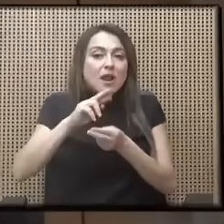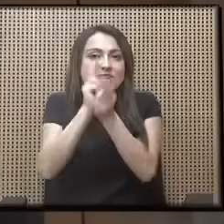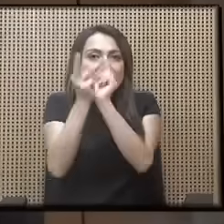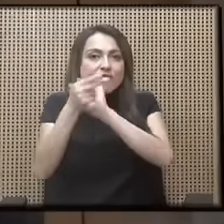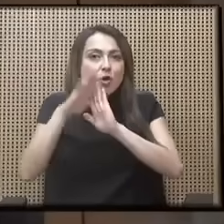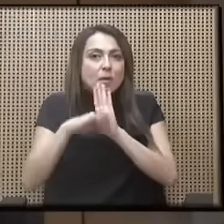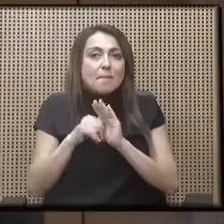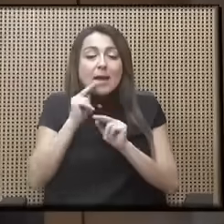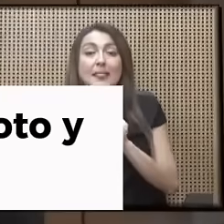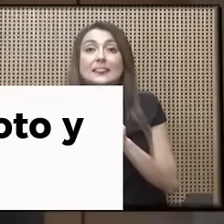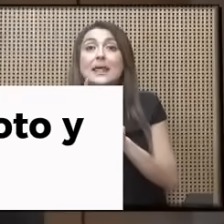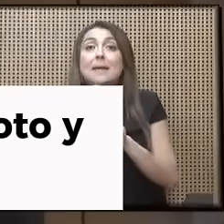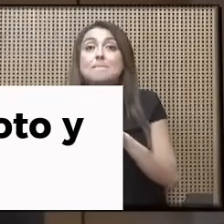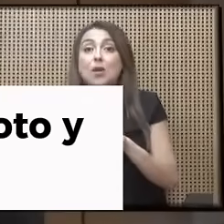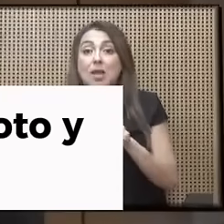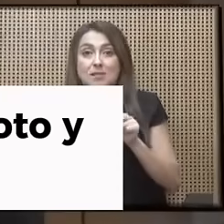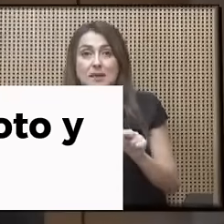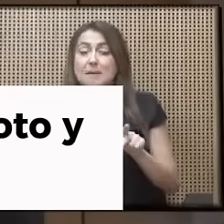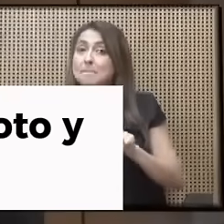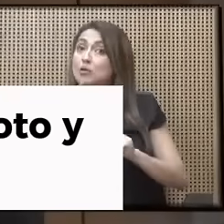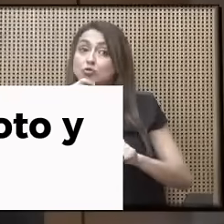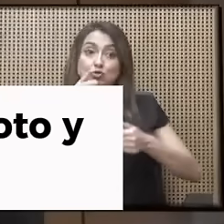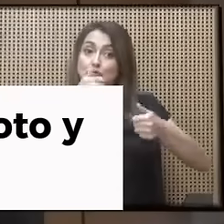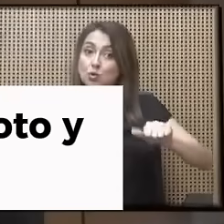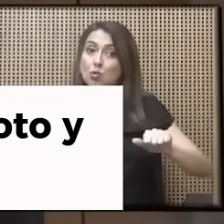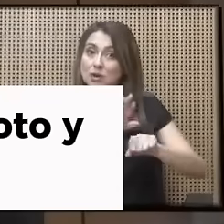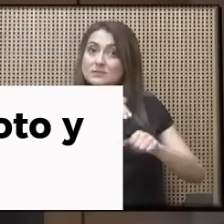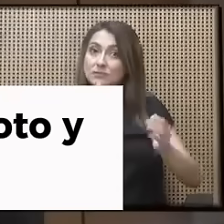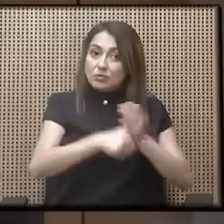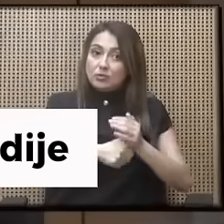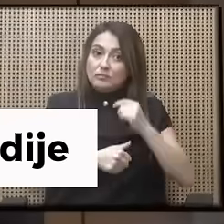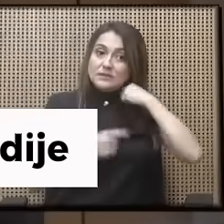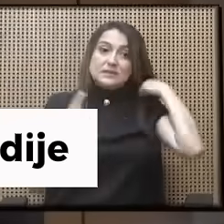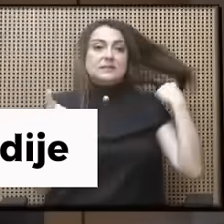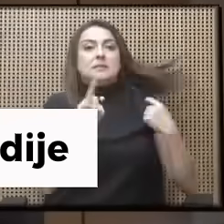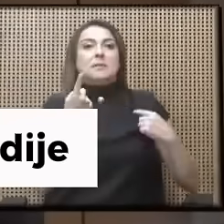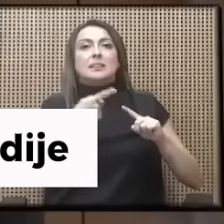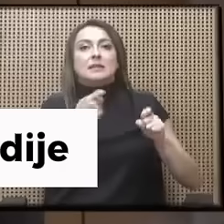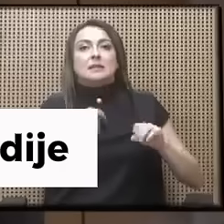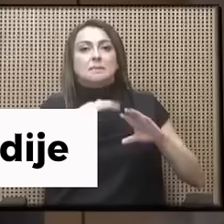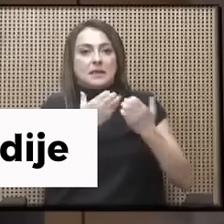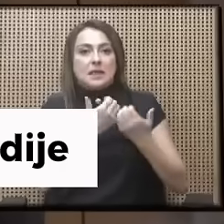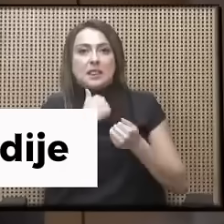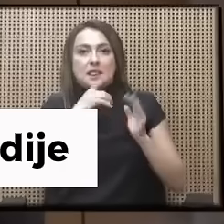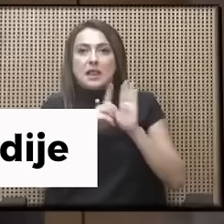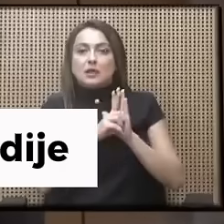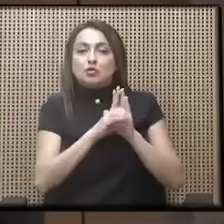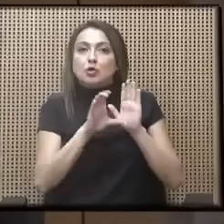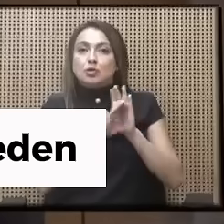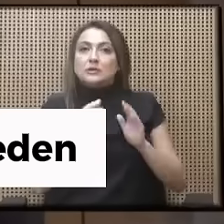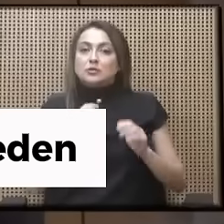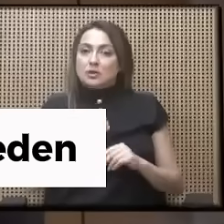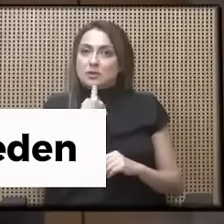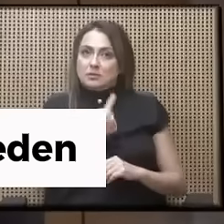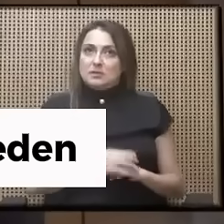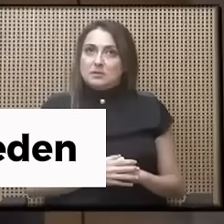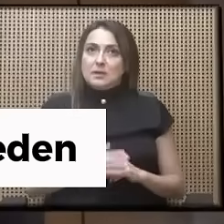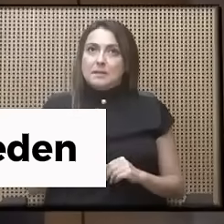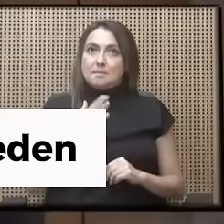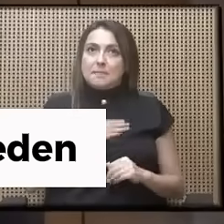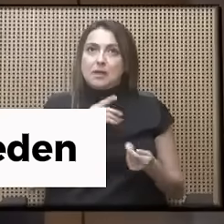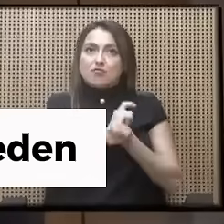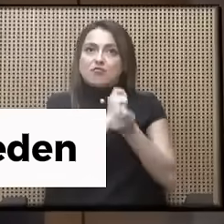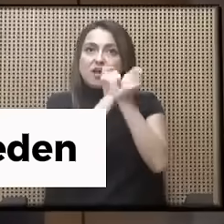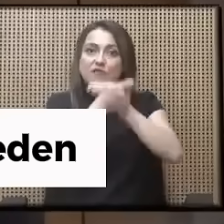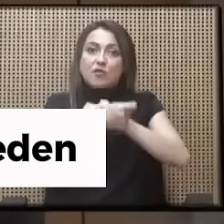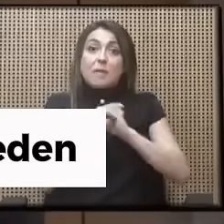parcial. Pero como no estoy de acuerdo con ese voto, y siempre desde mis clases de Derecho Constitucional dije que mediante una